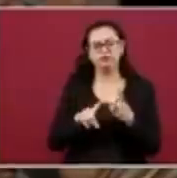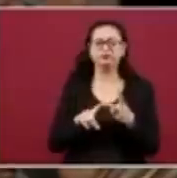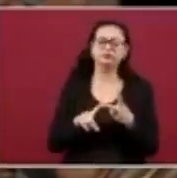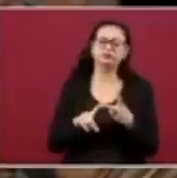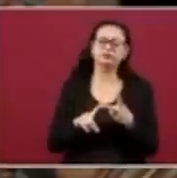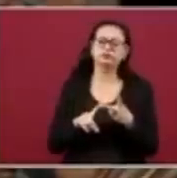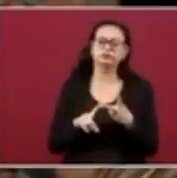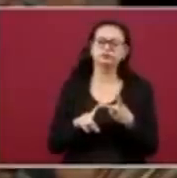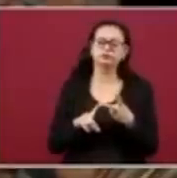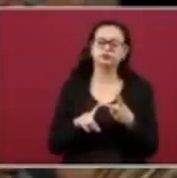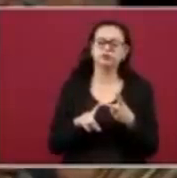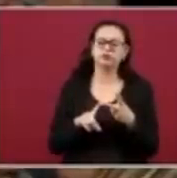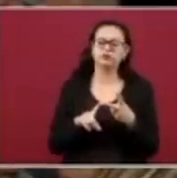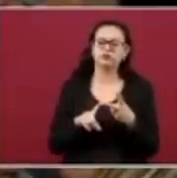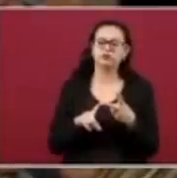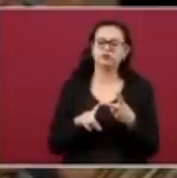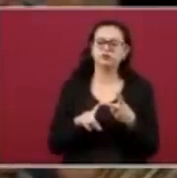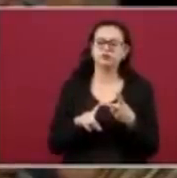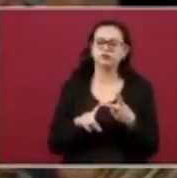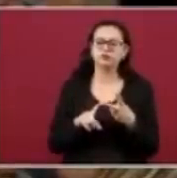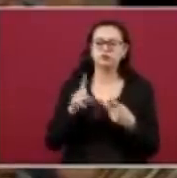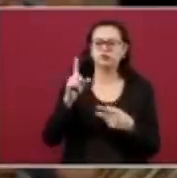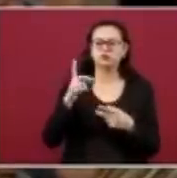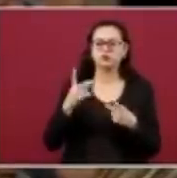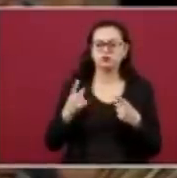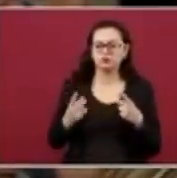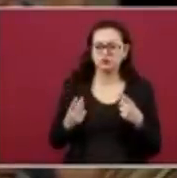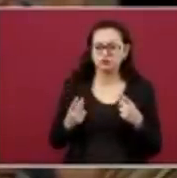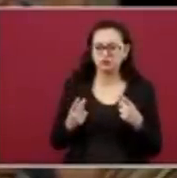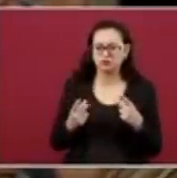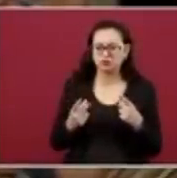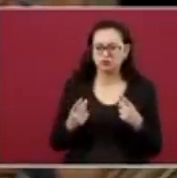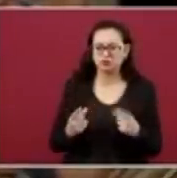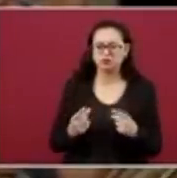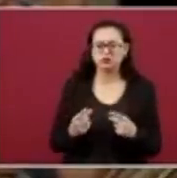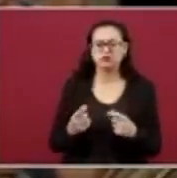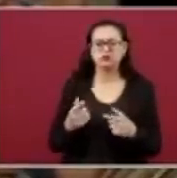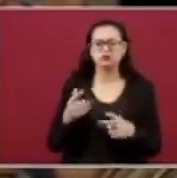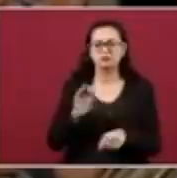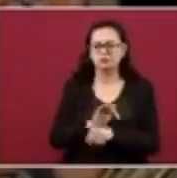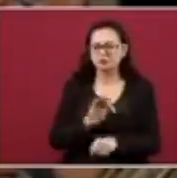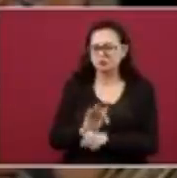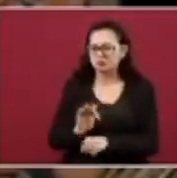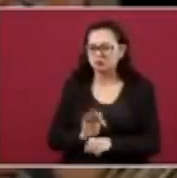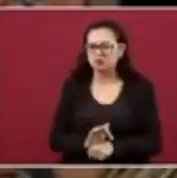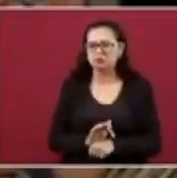a raíz de la muerte de un activista de Samir, en torno